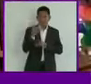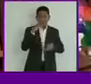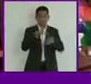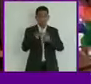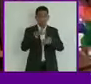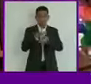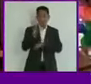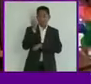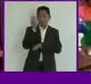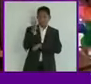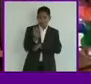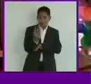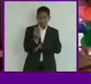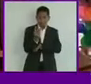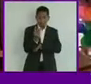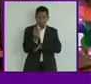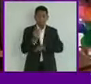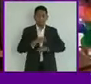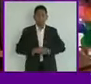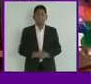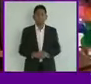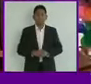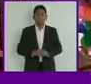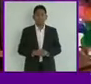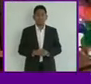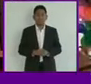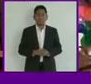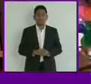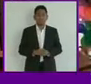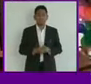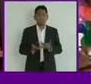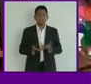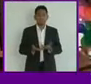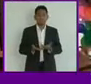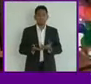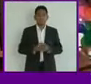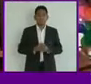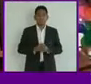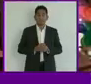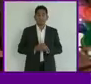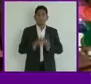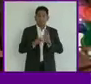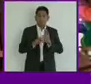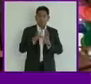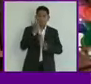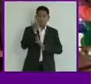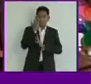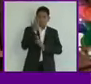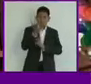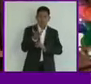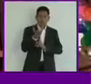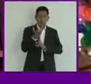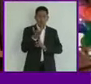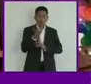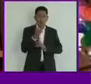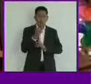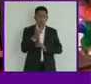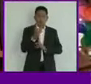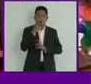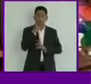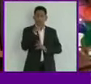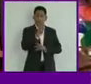como elemento de aprendizaje, la socialización y la participación, reiterándoles la intervención que es necesaria y que ustedes deben aprovechar para